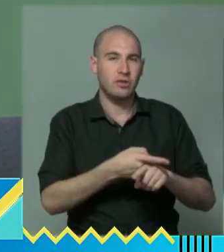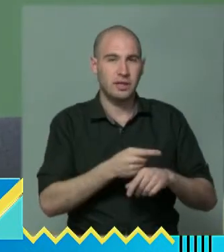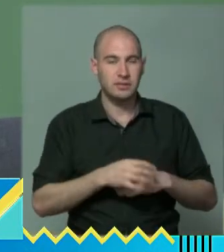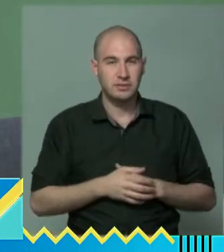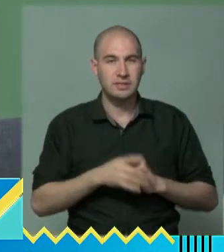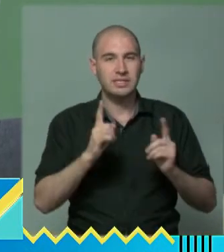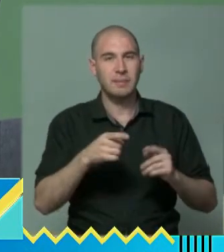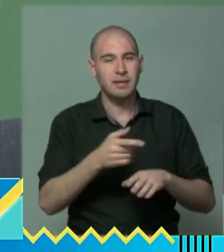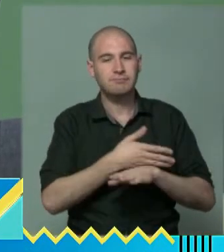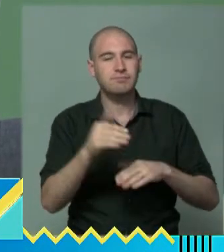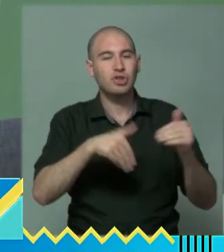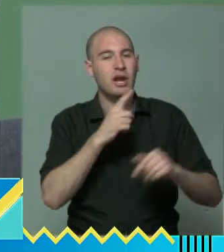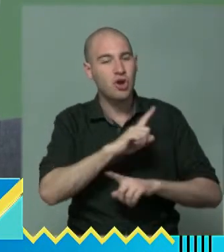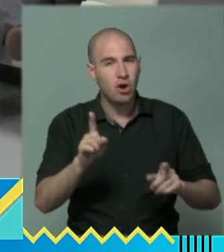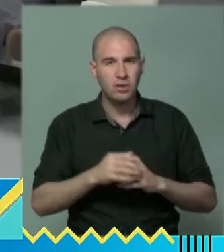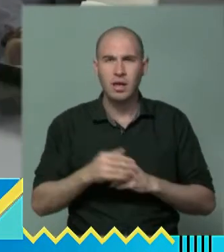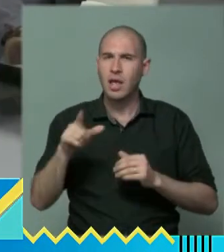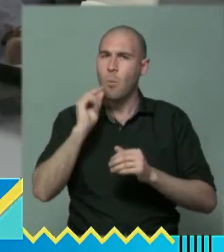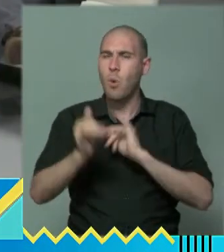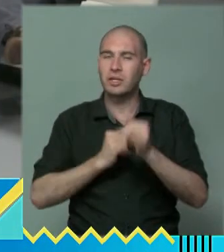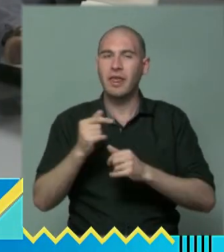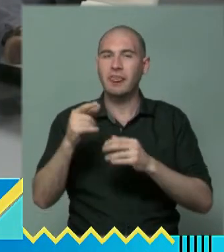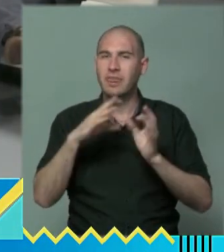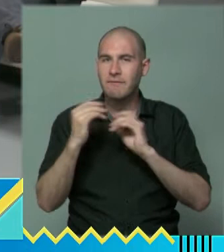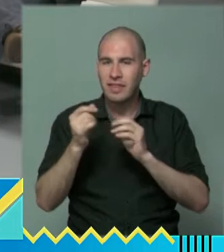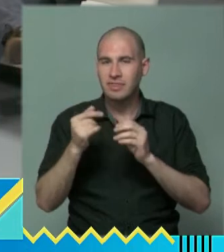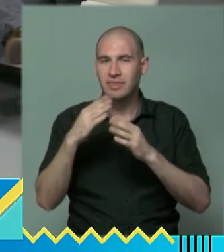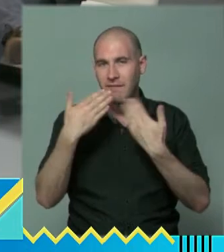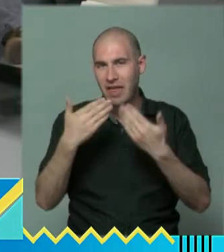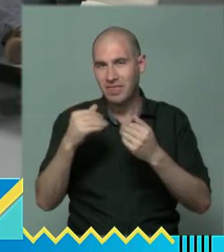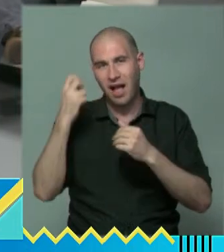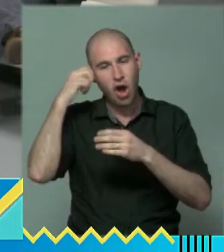quienes decidieron no votar. Los tweets reflejan lo que fue el debate parlamentario.